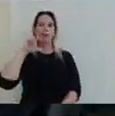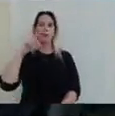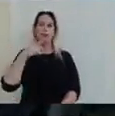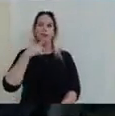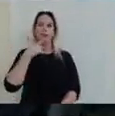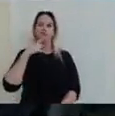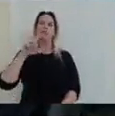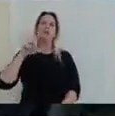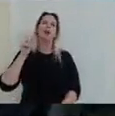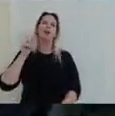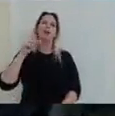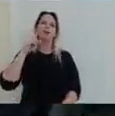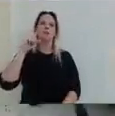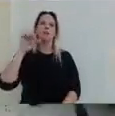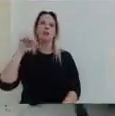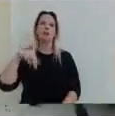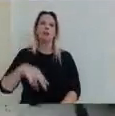opción.